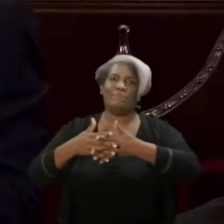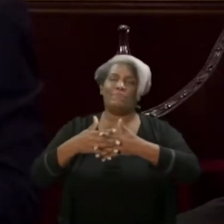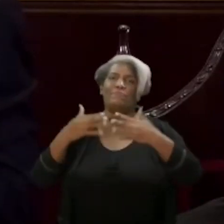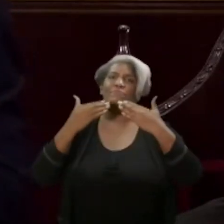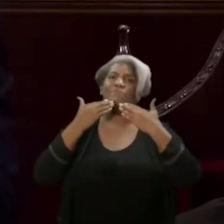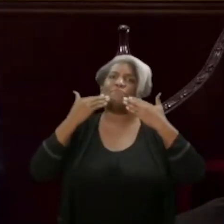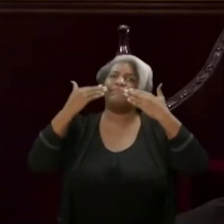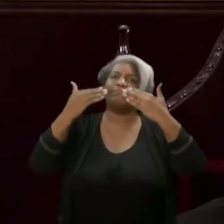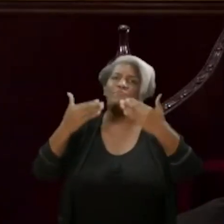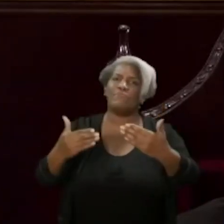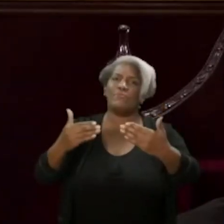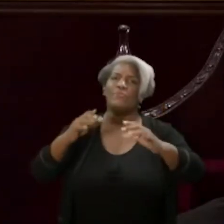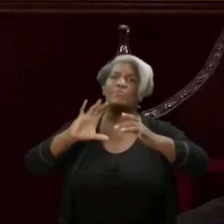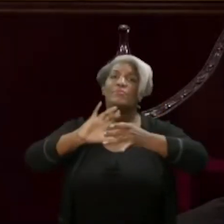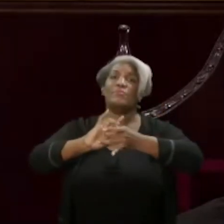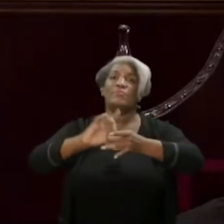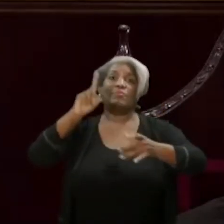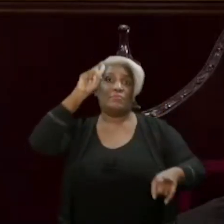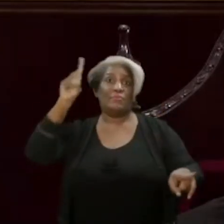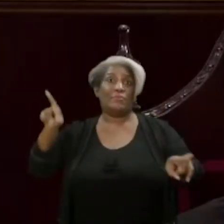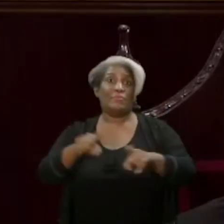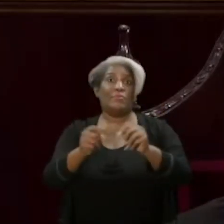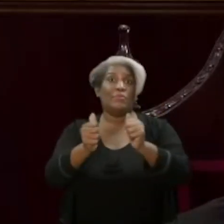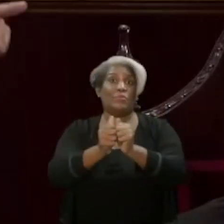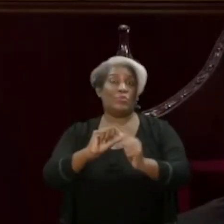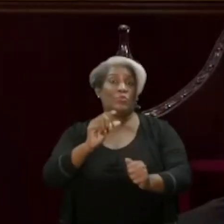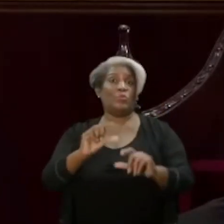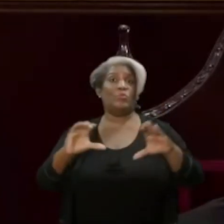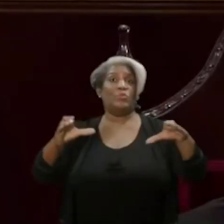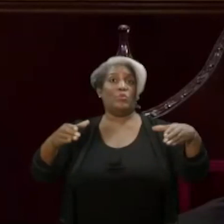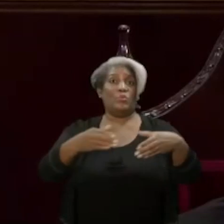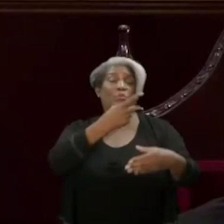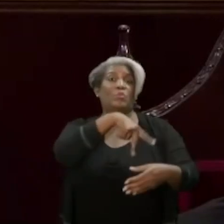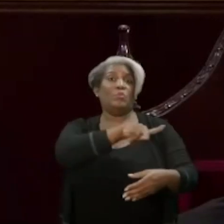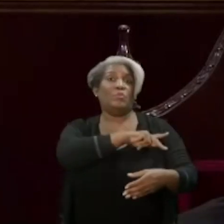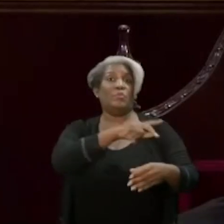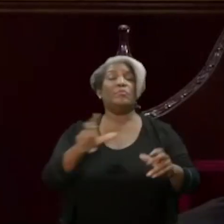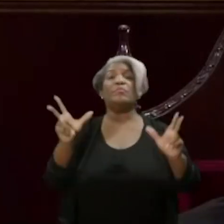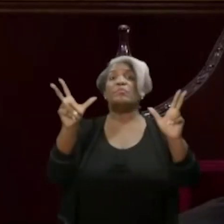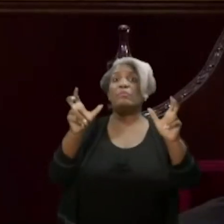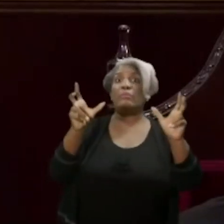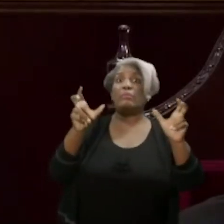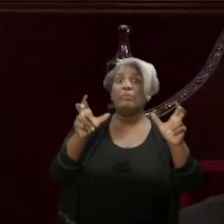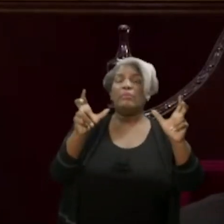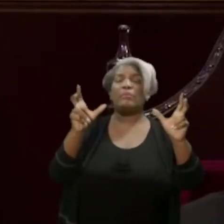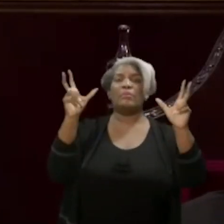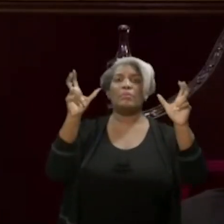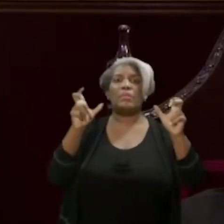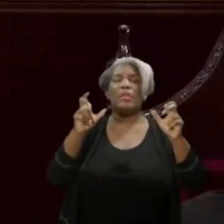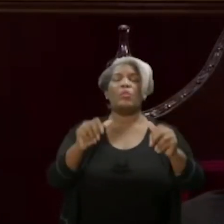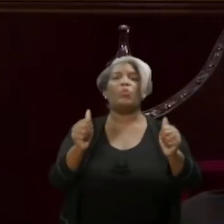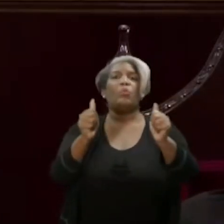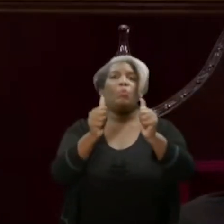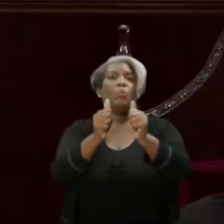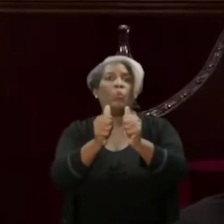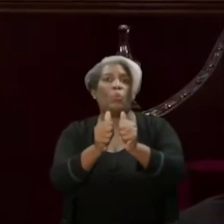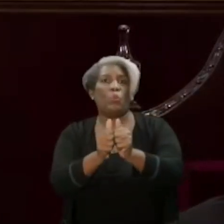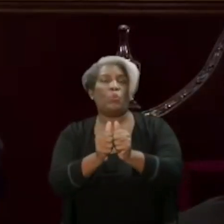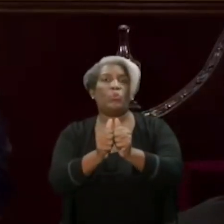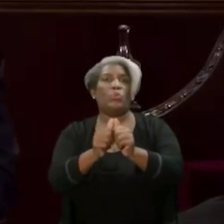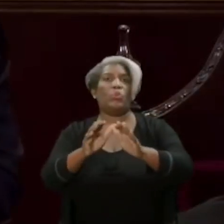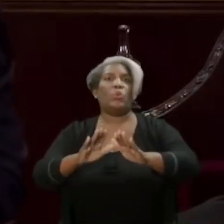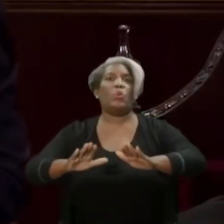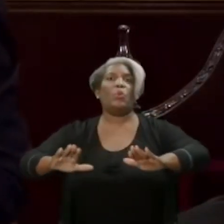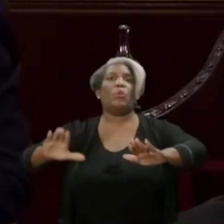Gracias a una importante alianza con el sector privado, fue en enero de este año que firmamos con el Conservatorio Nacional de Música y el